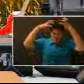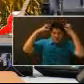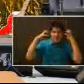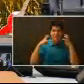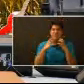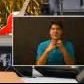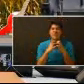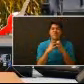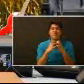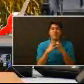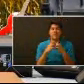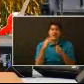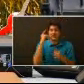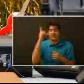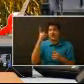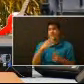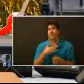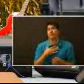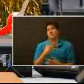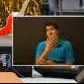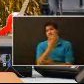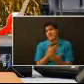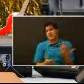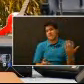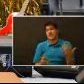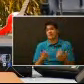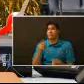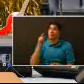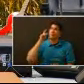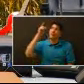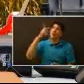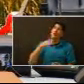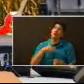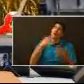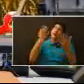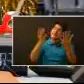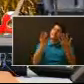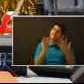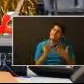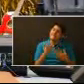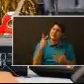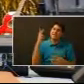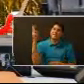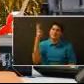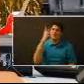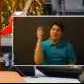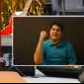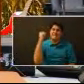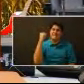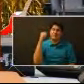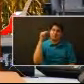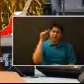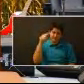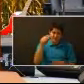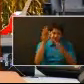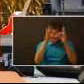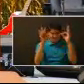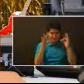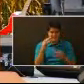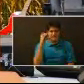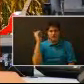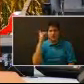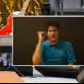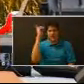envió, pero Él me dio la victoria. Entonces allí fue formado David, allá en lo